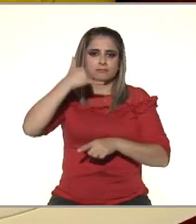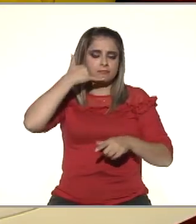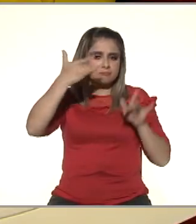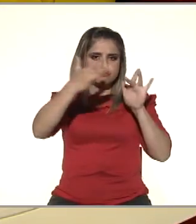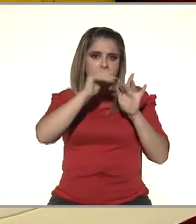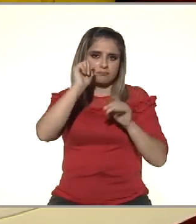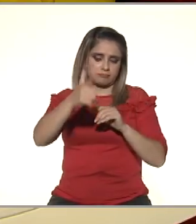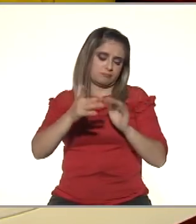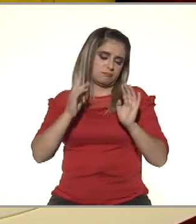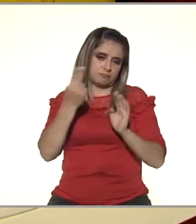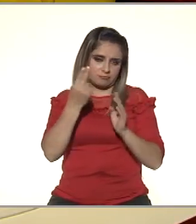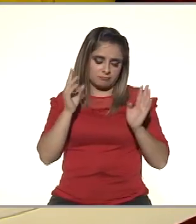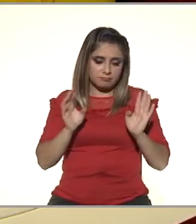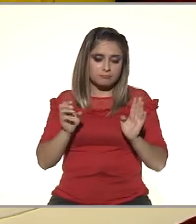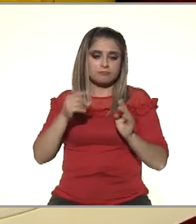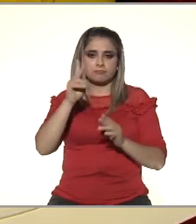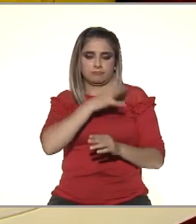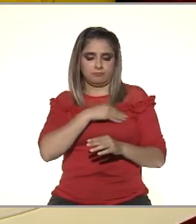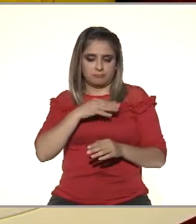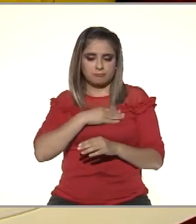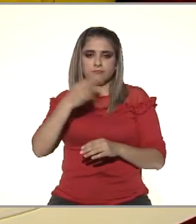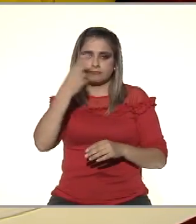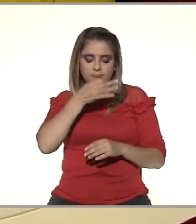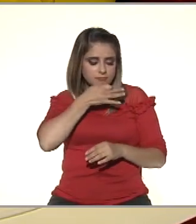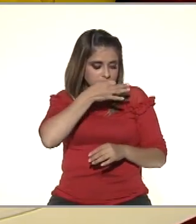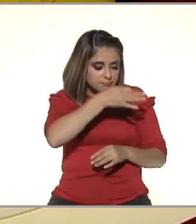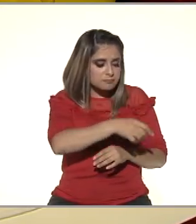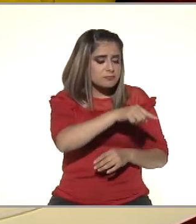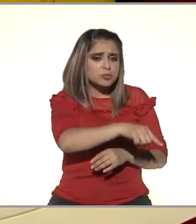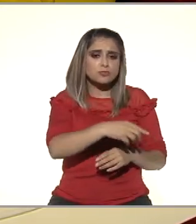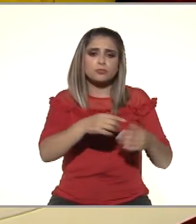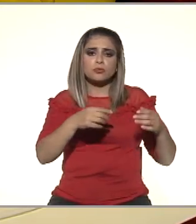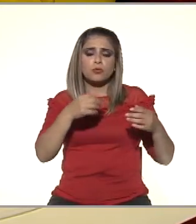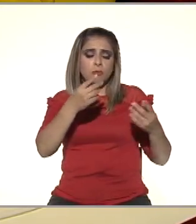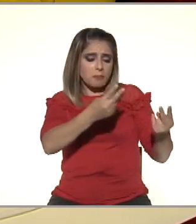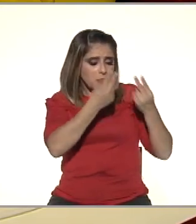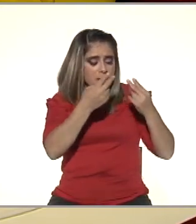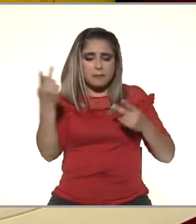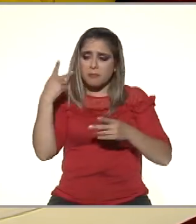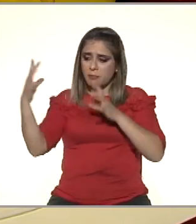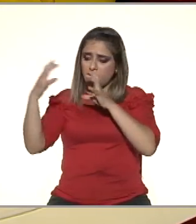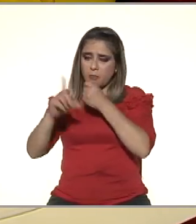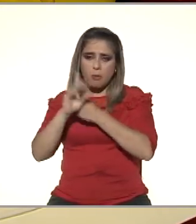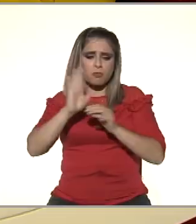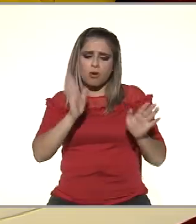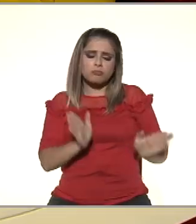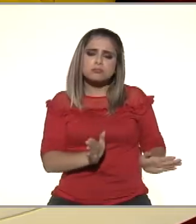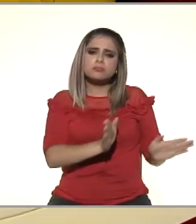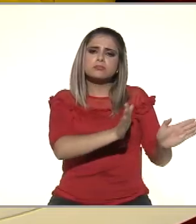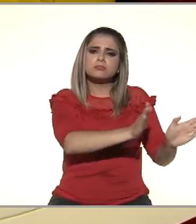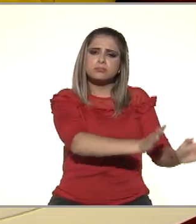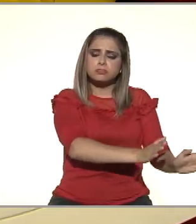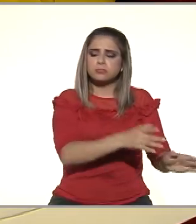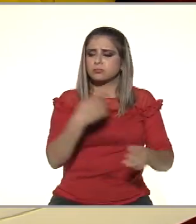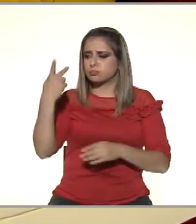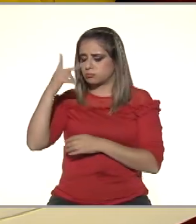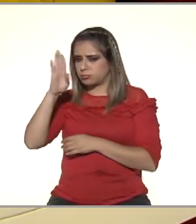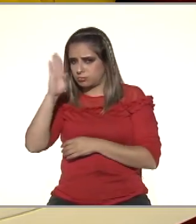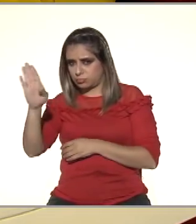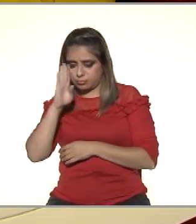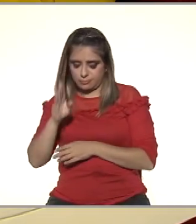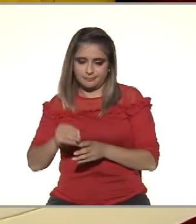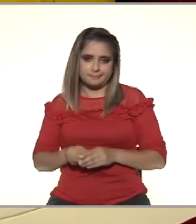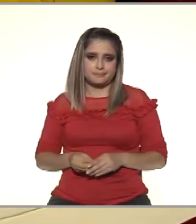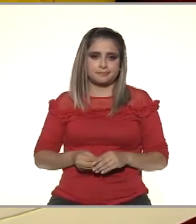que eso ayuda mucho, que los hijos puedan saber que no tienen por qué escuchar todo lo que sus papás o mamás les quieren compartir y pueden poner un alto. Así